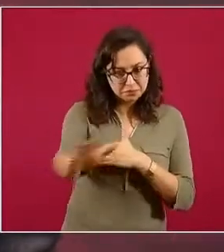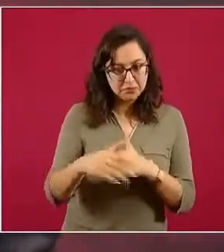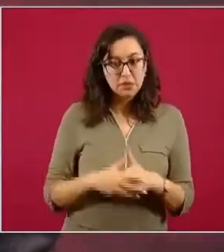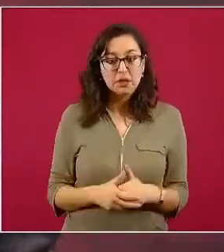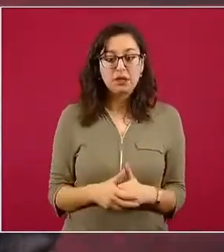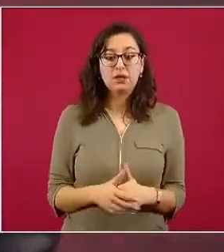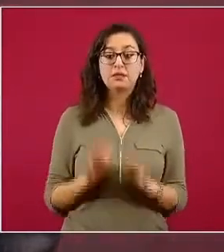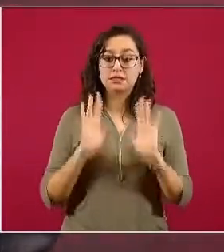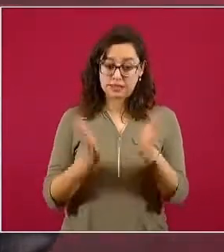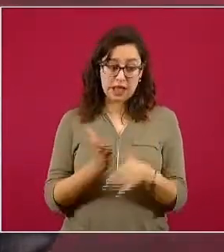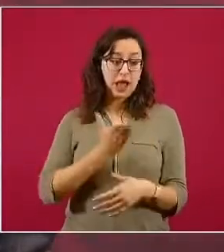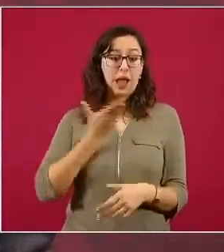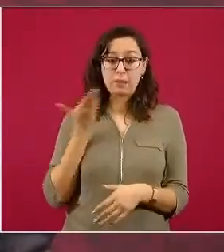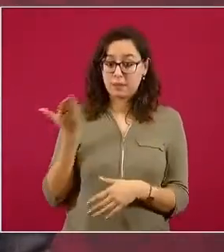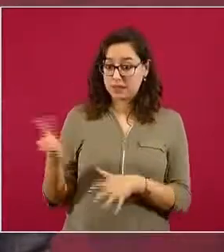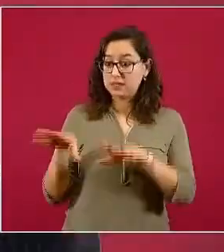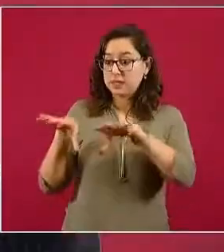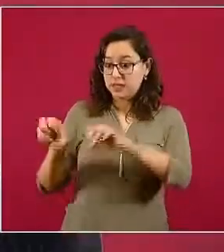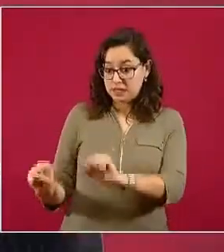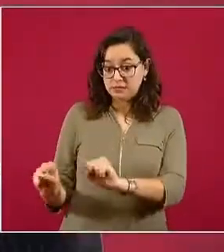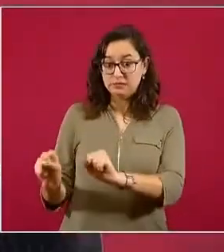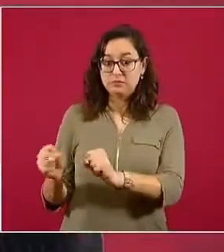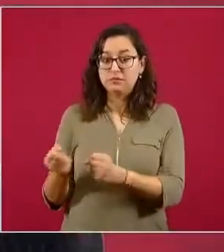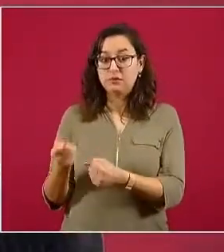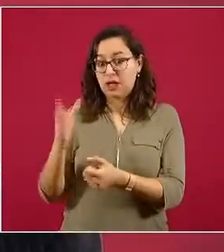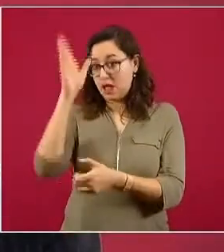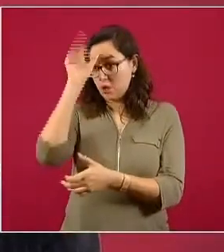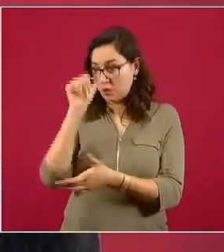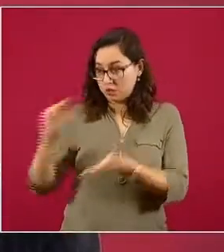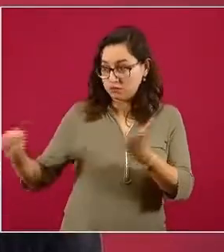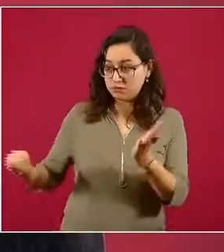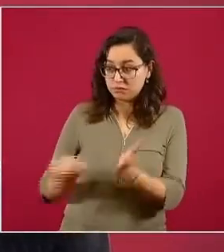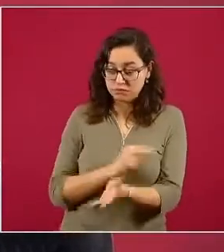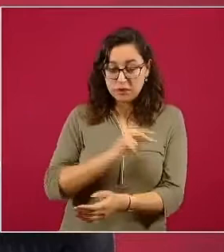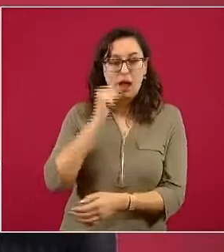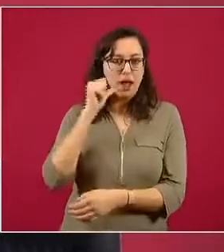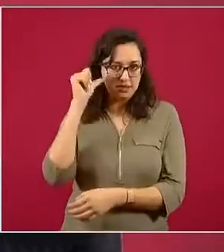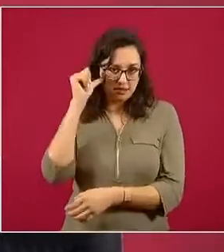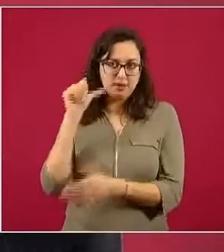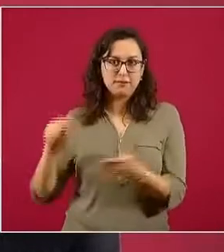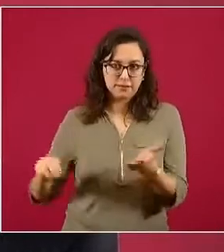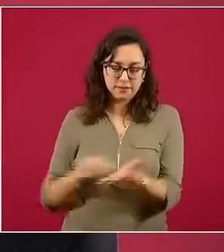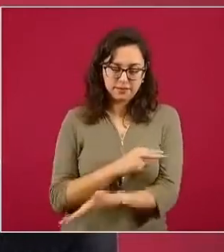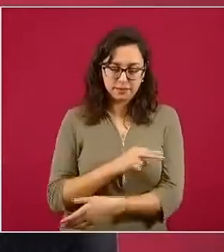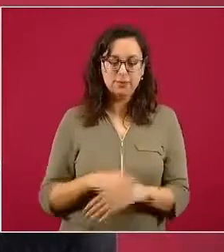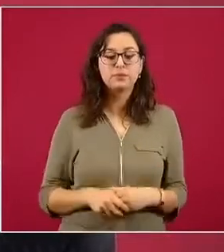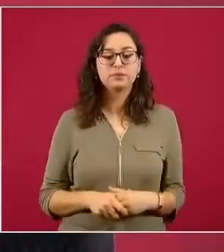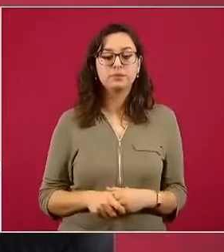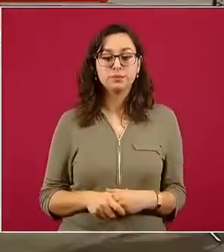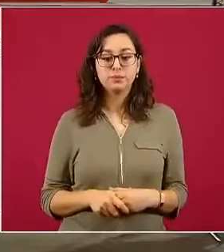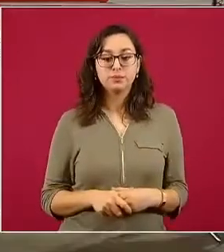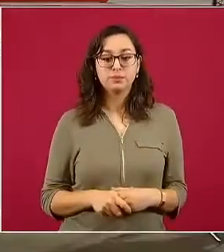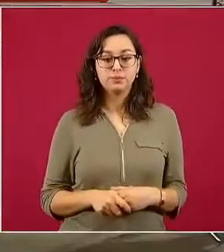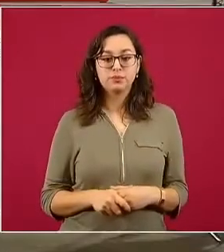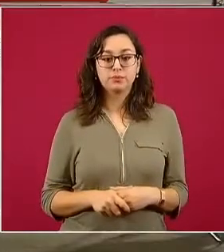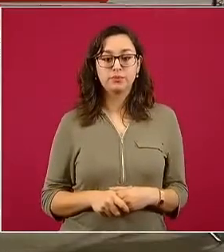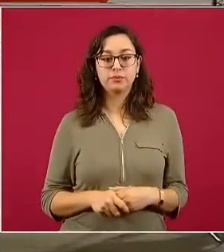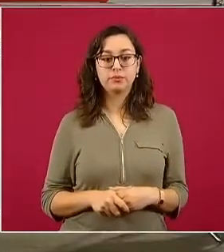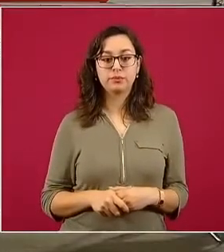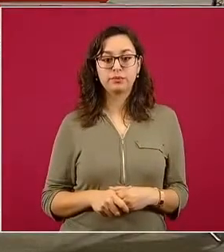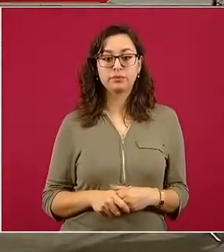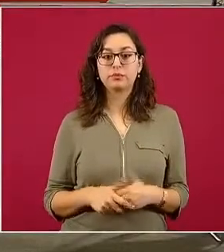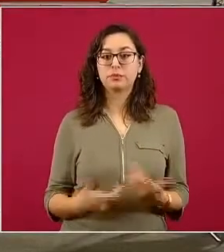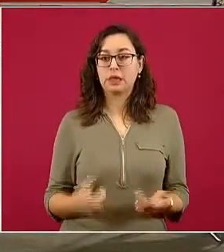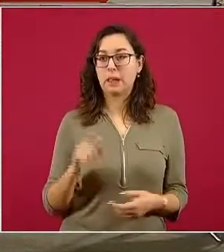de solicitud con el memorando de entendimiento que firmó ayer el doctor Alcocer y ahí podríamos llegar a tener